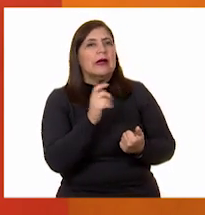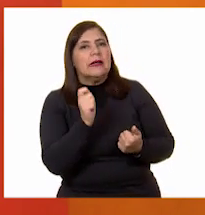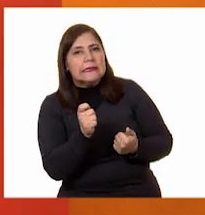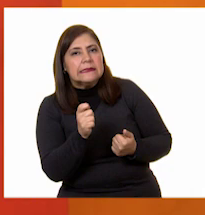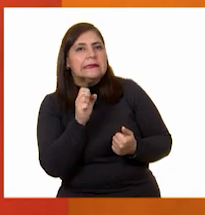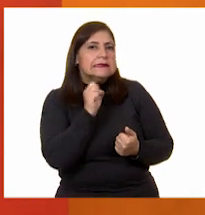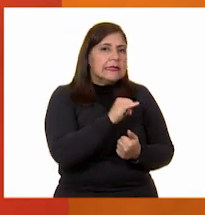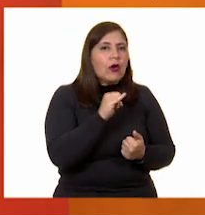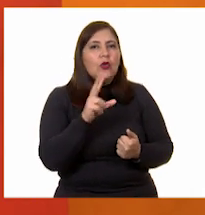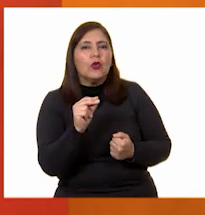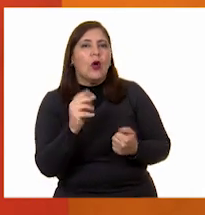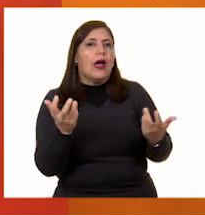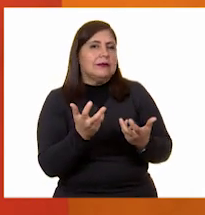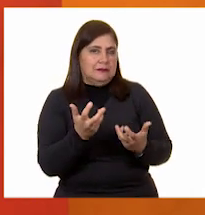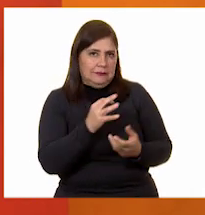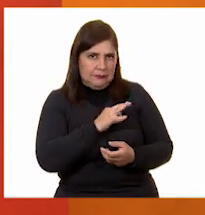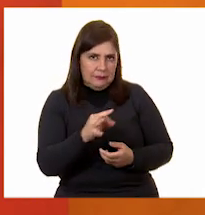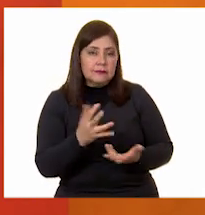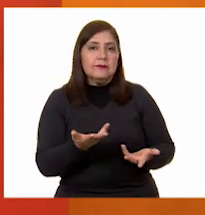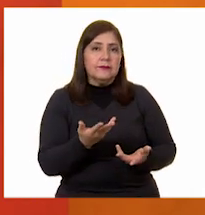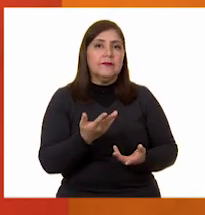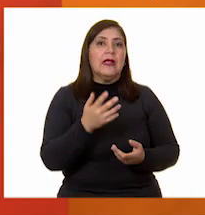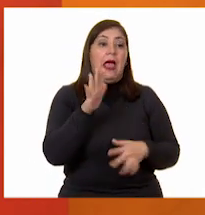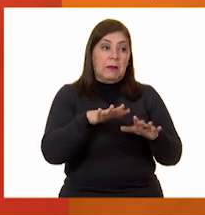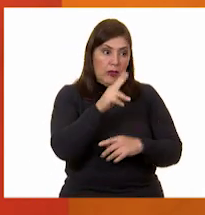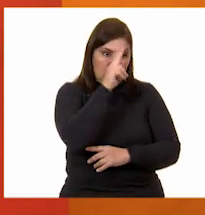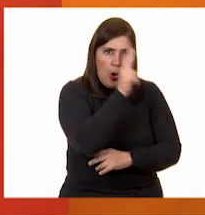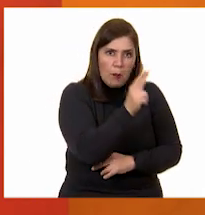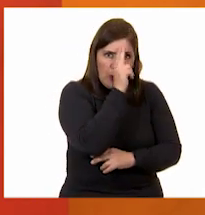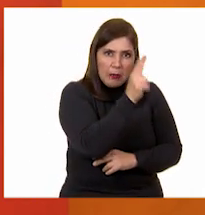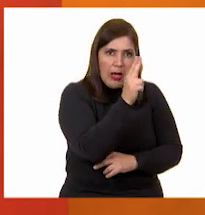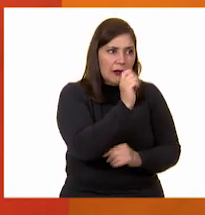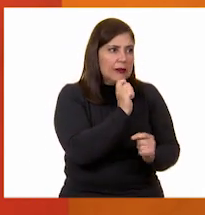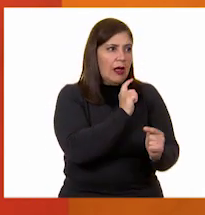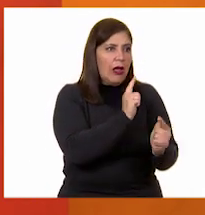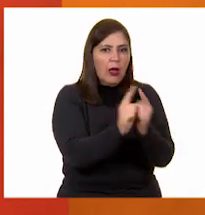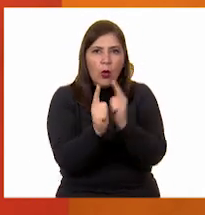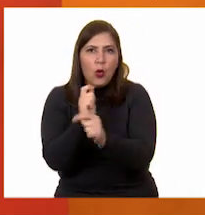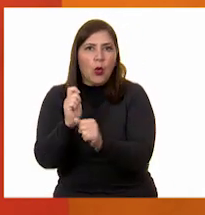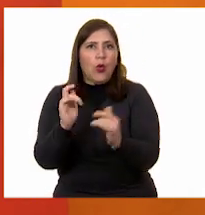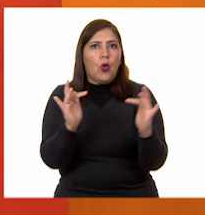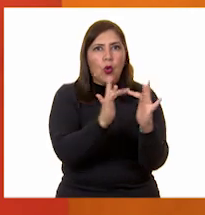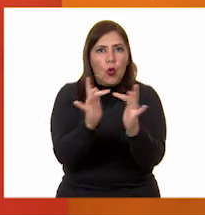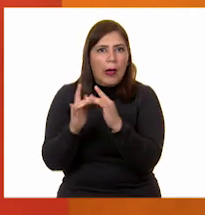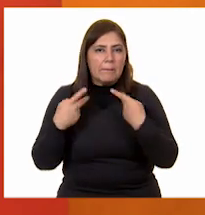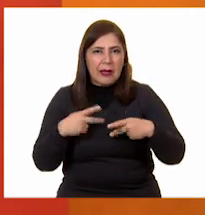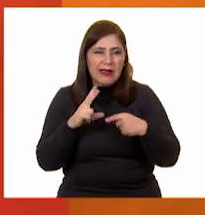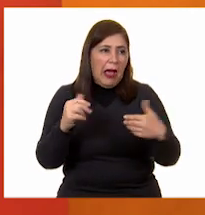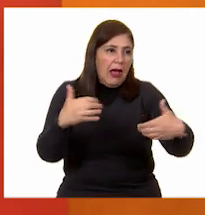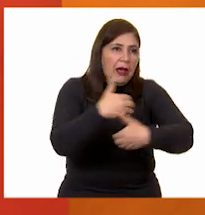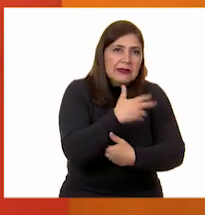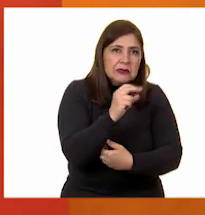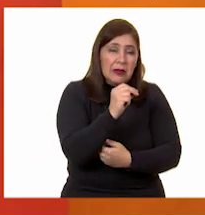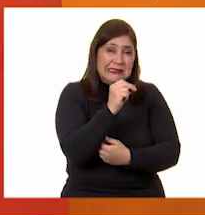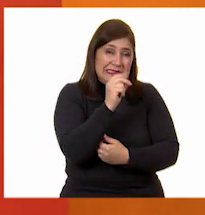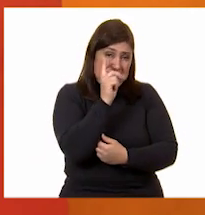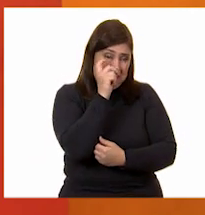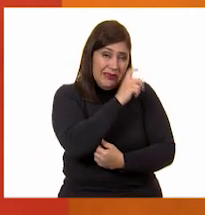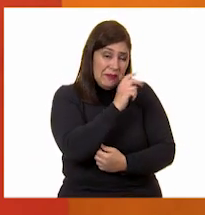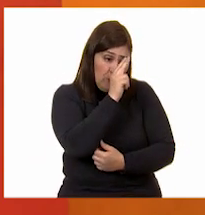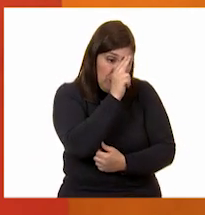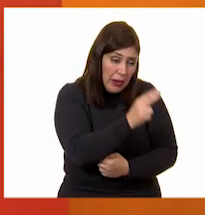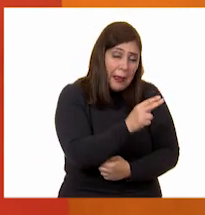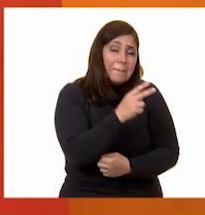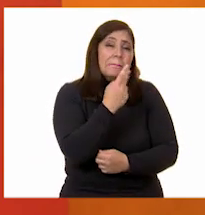podemos hacer. Porque ha de ser muy difícil prohibirles el contacto físico y rechazar tal vez un abrazo, pero debemos